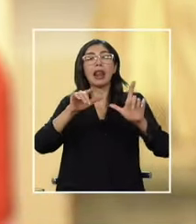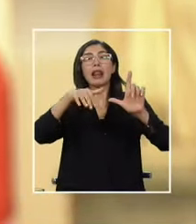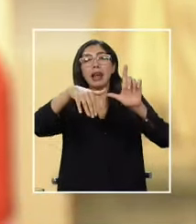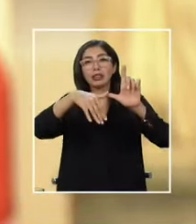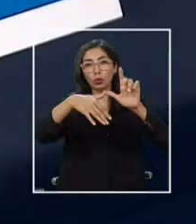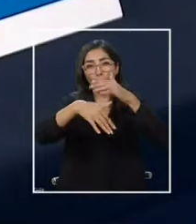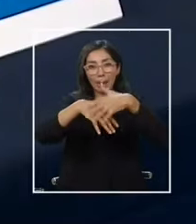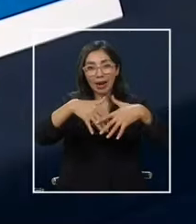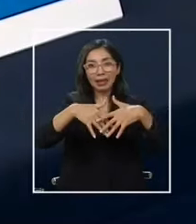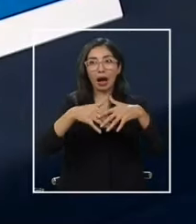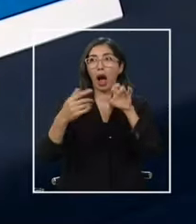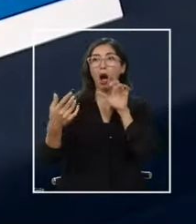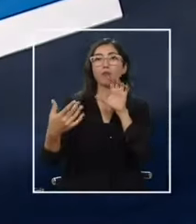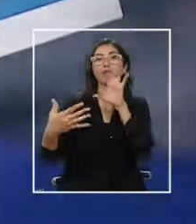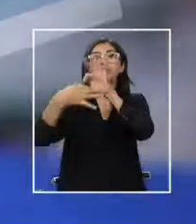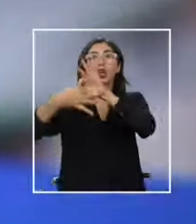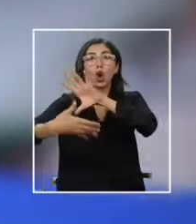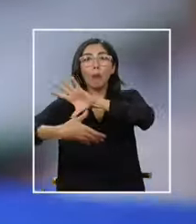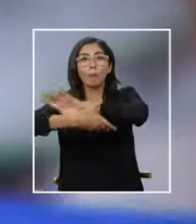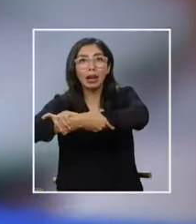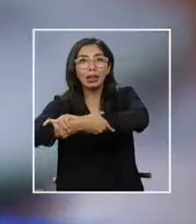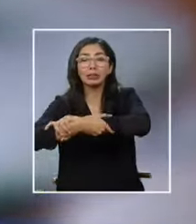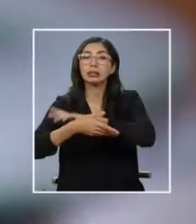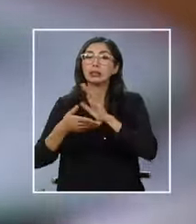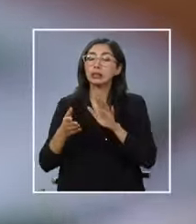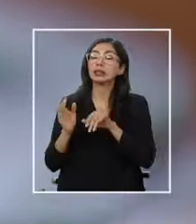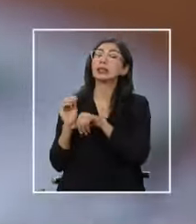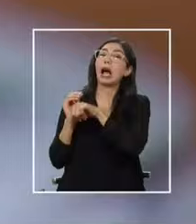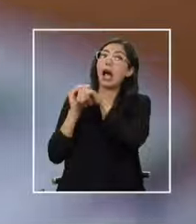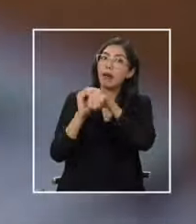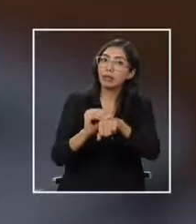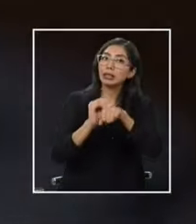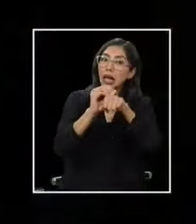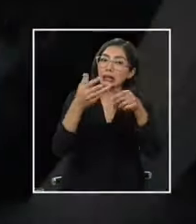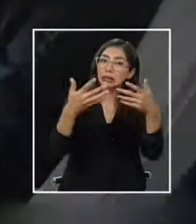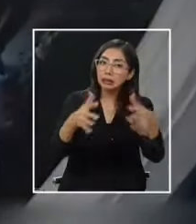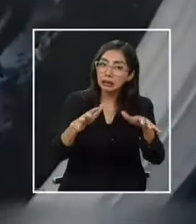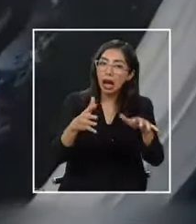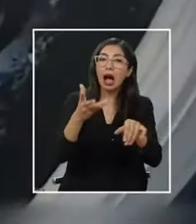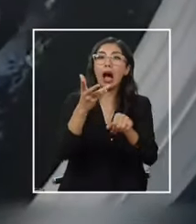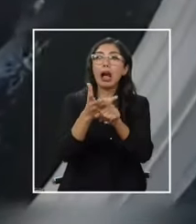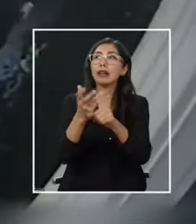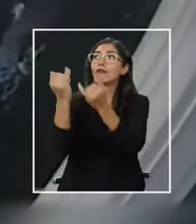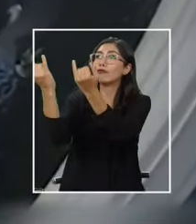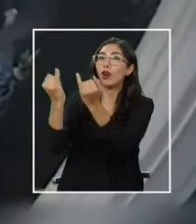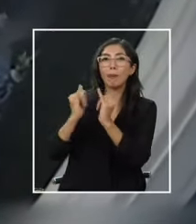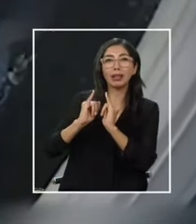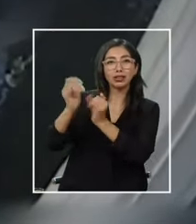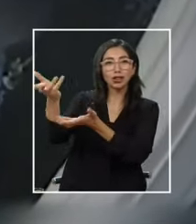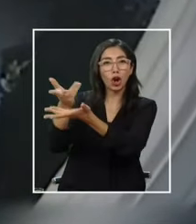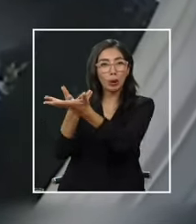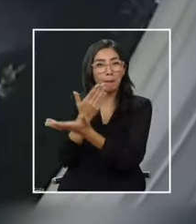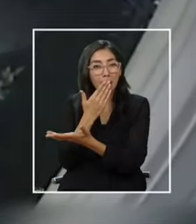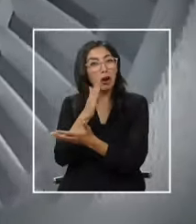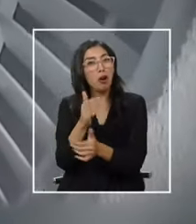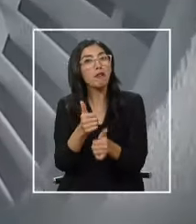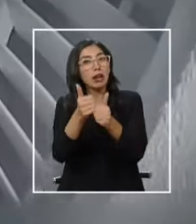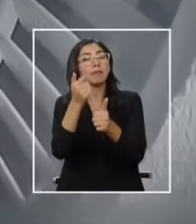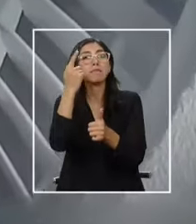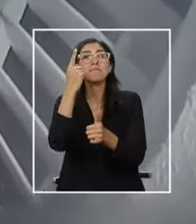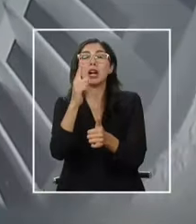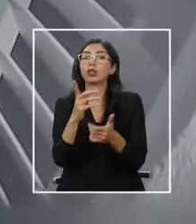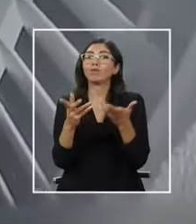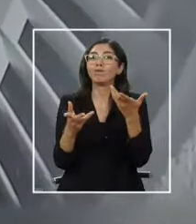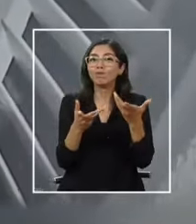Estados Unidos en Chile han advertido que, aunque ha habido mejoras sustanciales en el intercambio de información, no hay membresía permanente